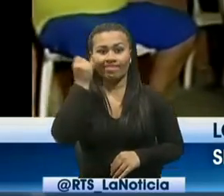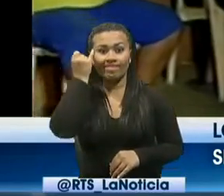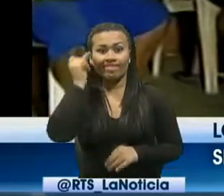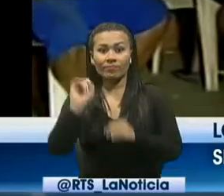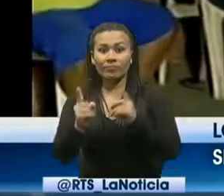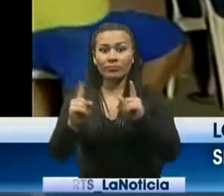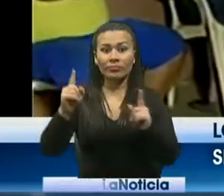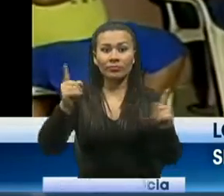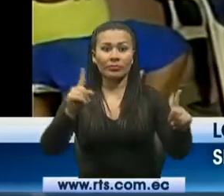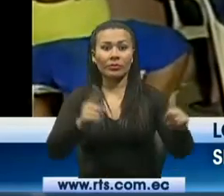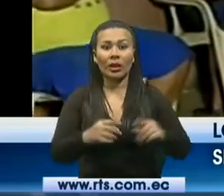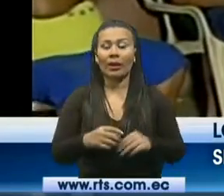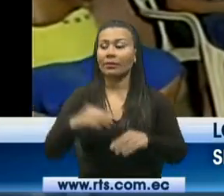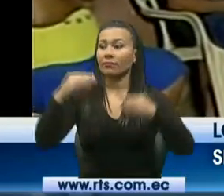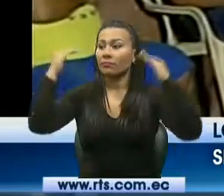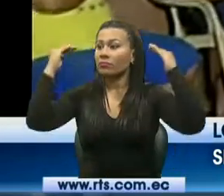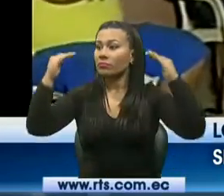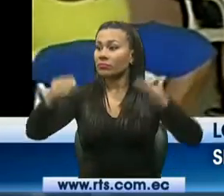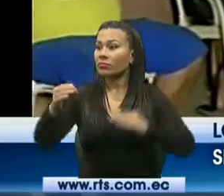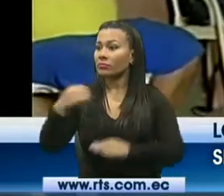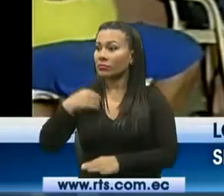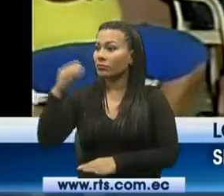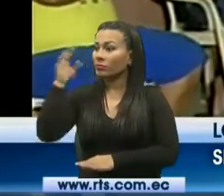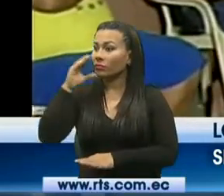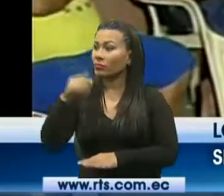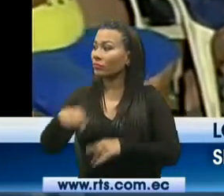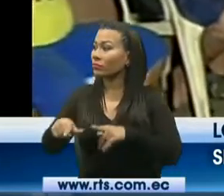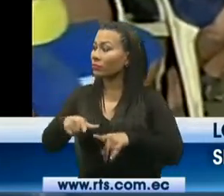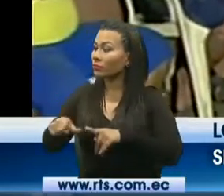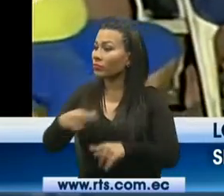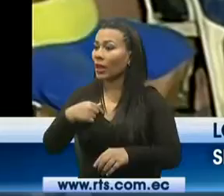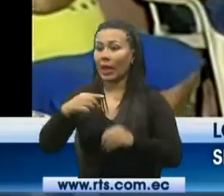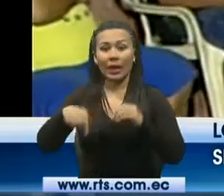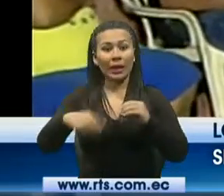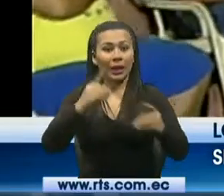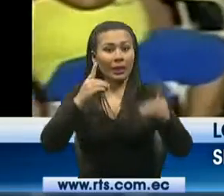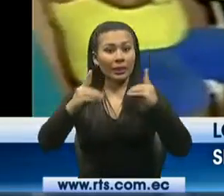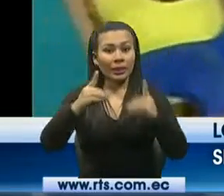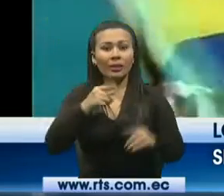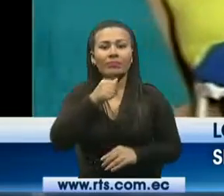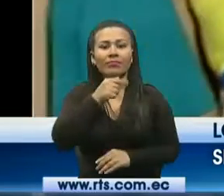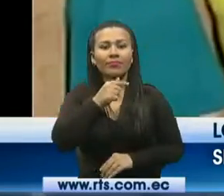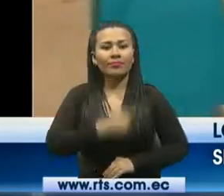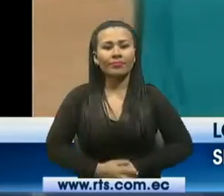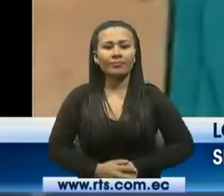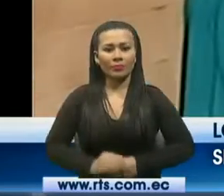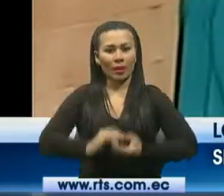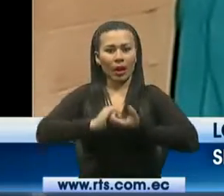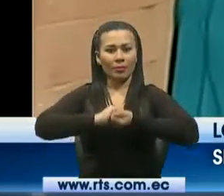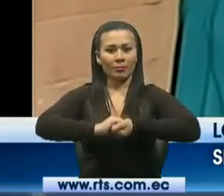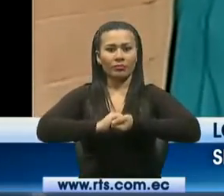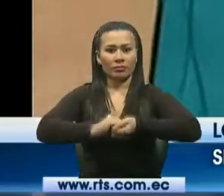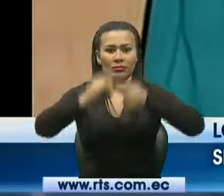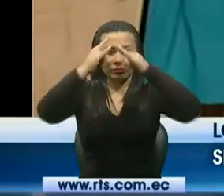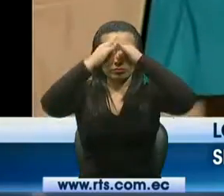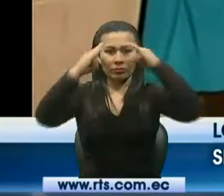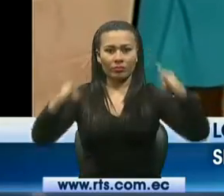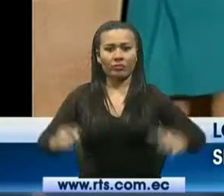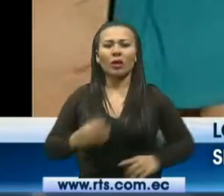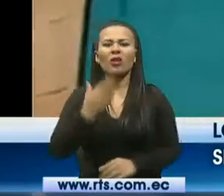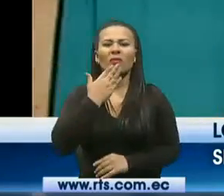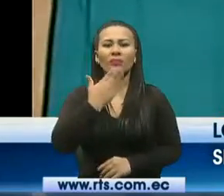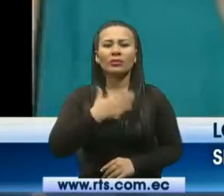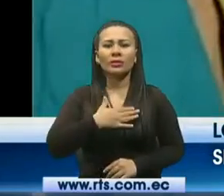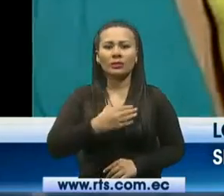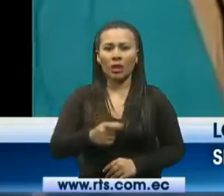unos cuantos palos de madera, algo de plástico. Por acá a ver si logramos dialogar también con los amigos que se encuentran bajo esta carpa. Mi estimado amigo, muy